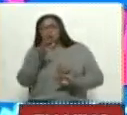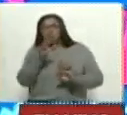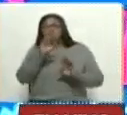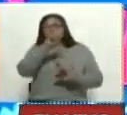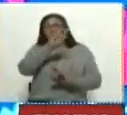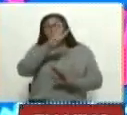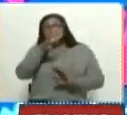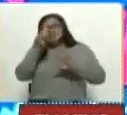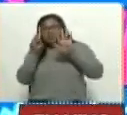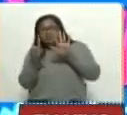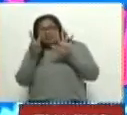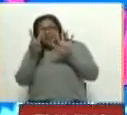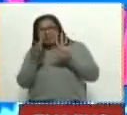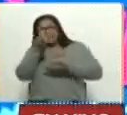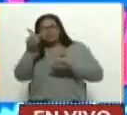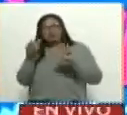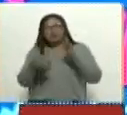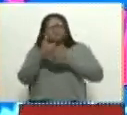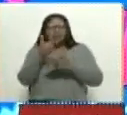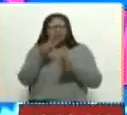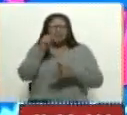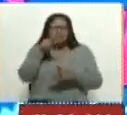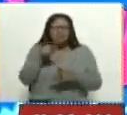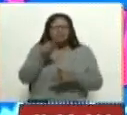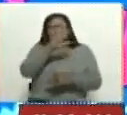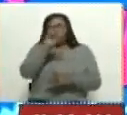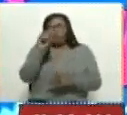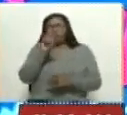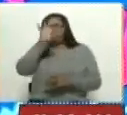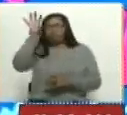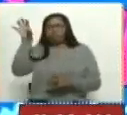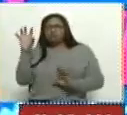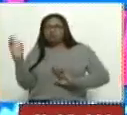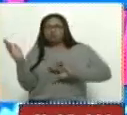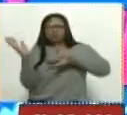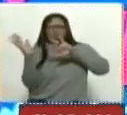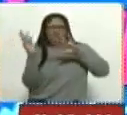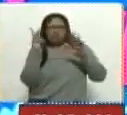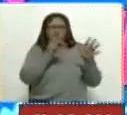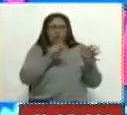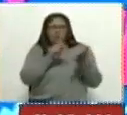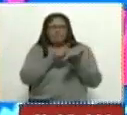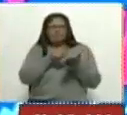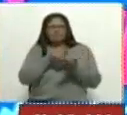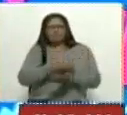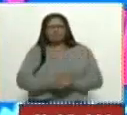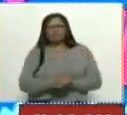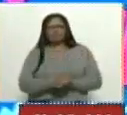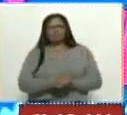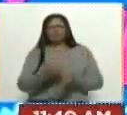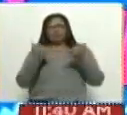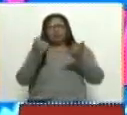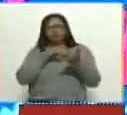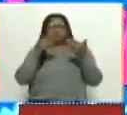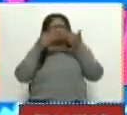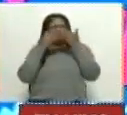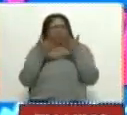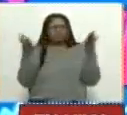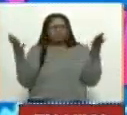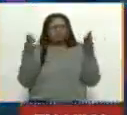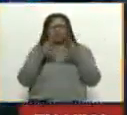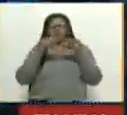delegados y más de 50 países 55 países hacen vida nosotros abrimos nuestros brazos